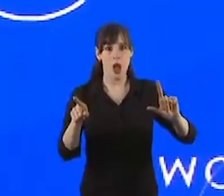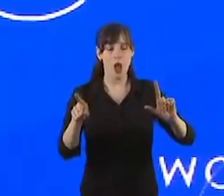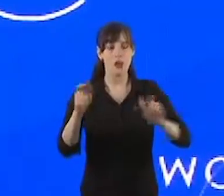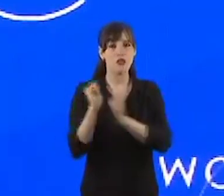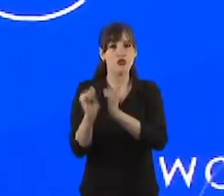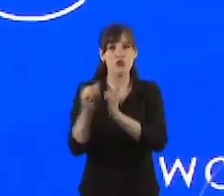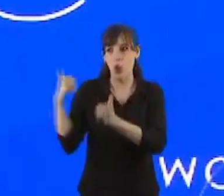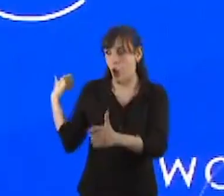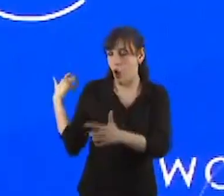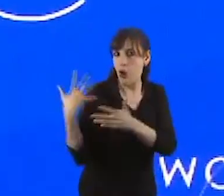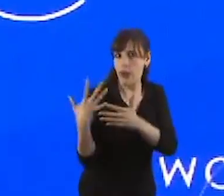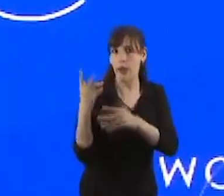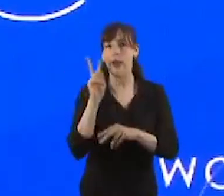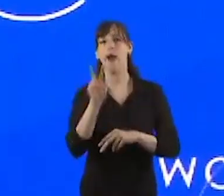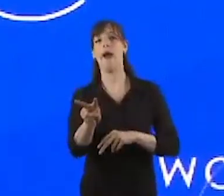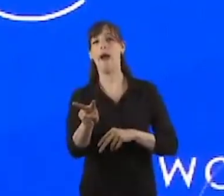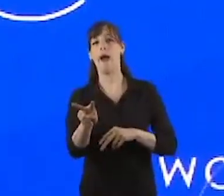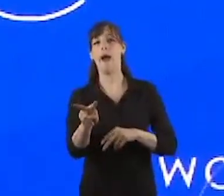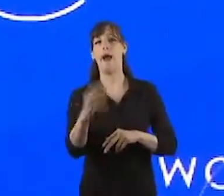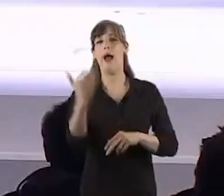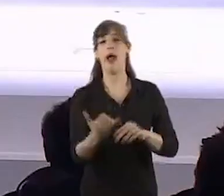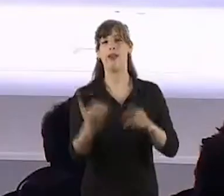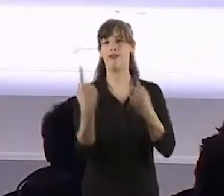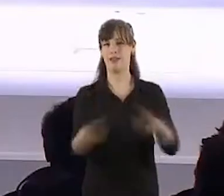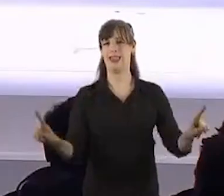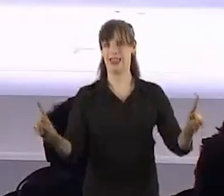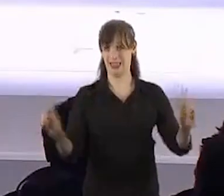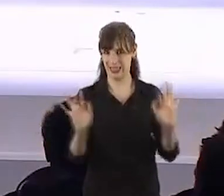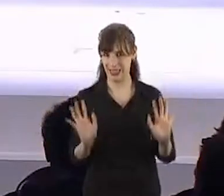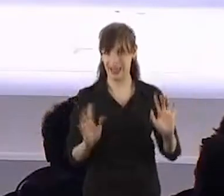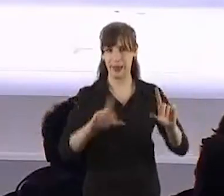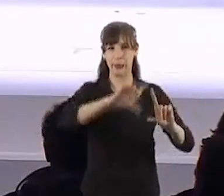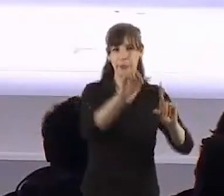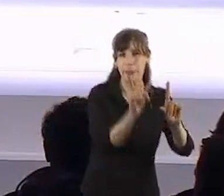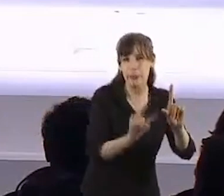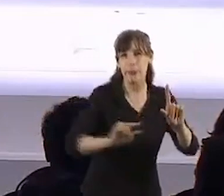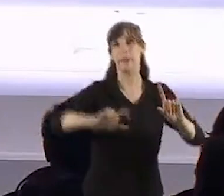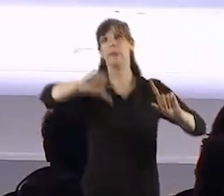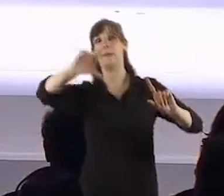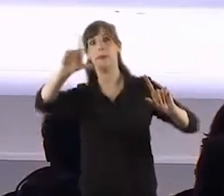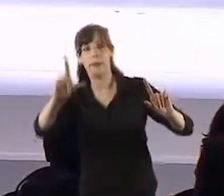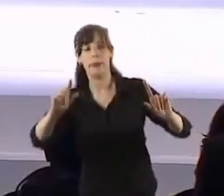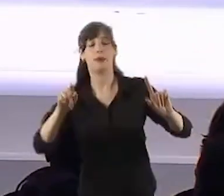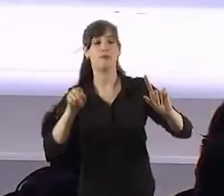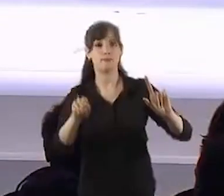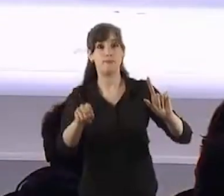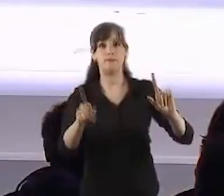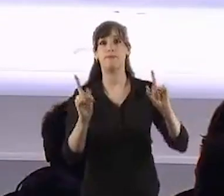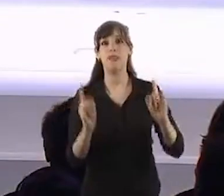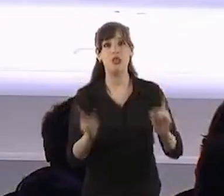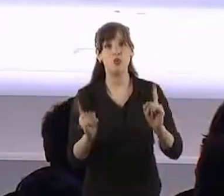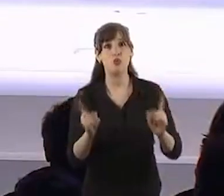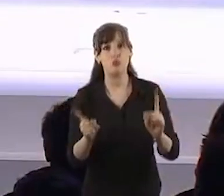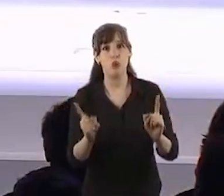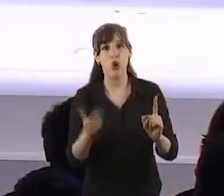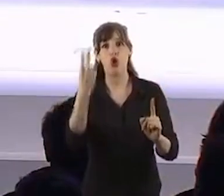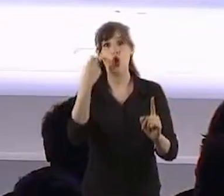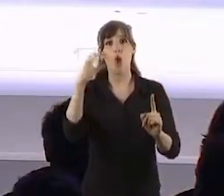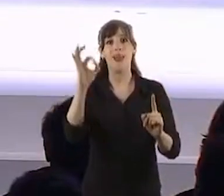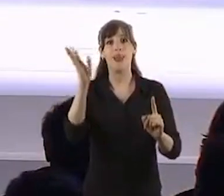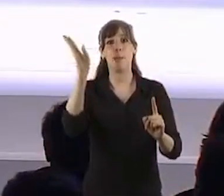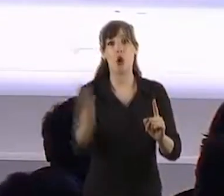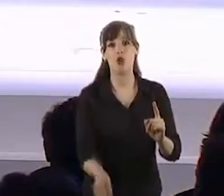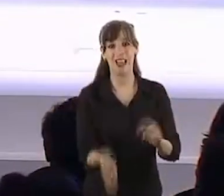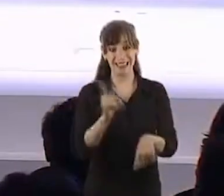estaría viendo un gráfico con la forma de un palo de hockey, una función exponencial que se mantuvo constante durante el 90%